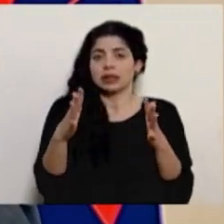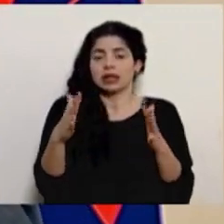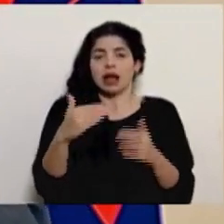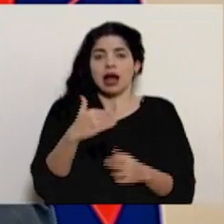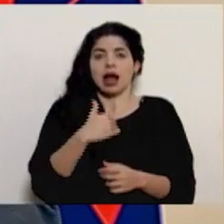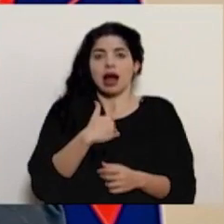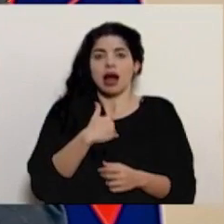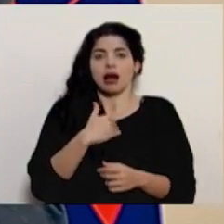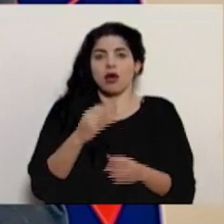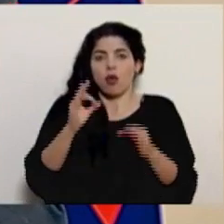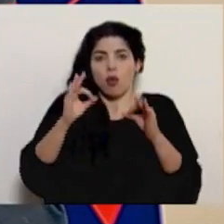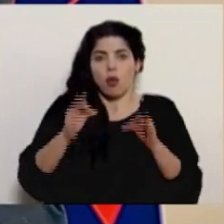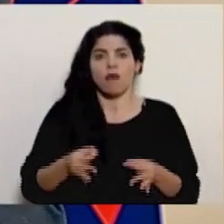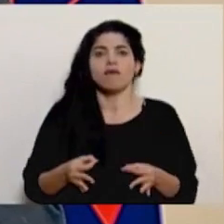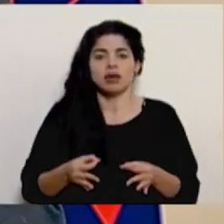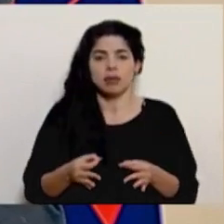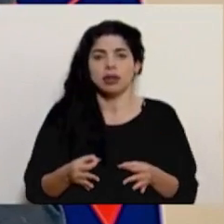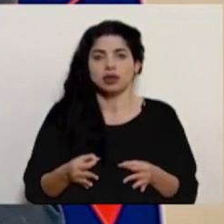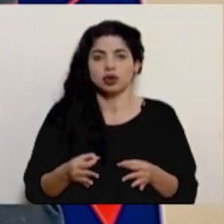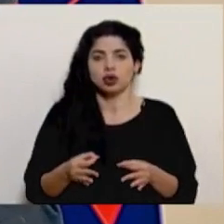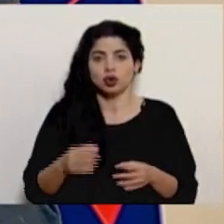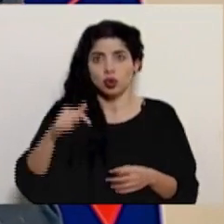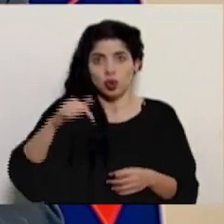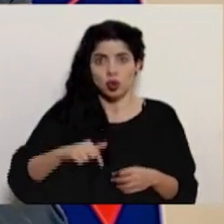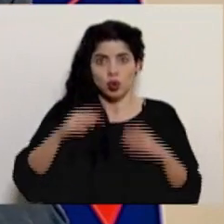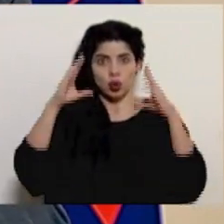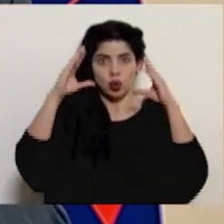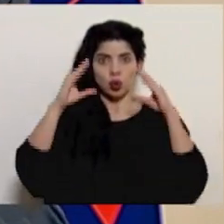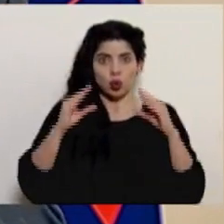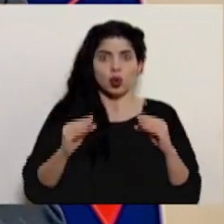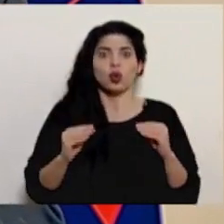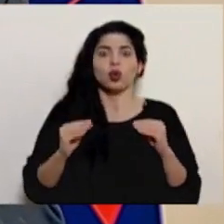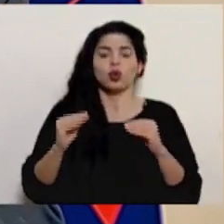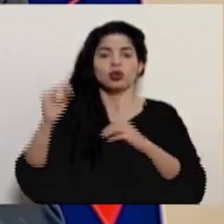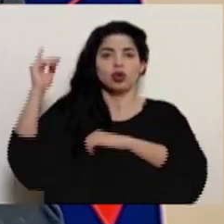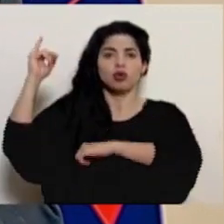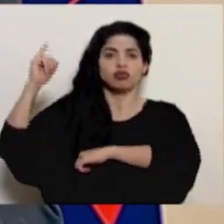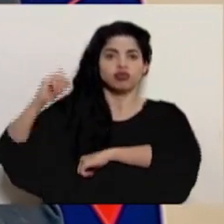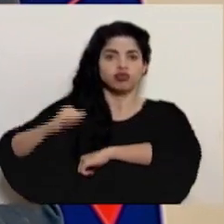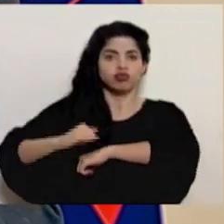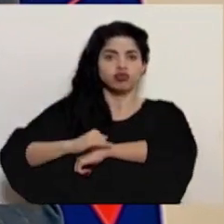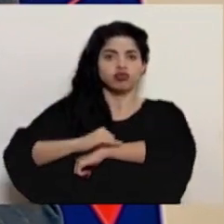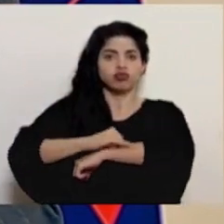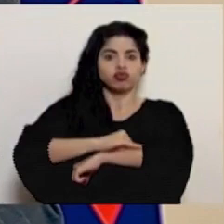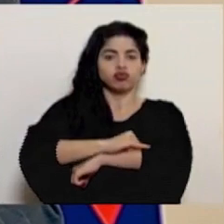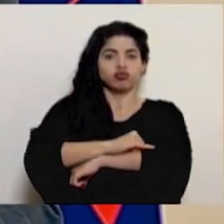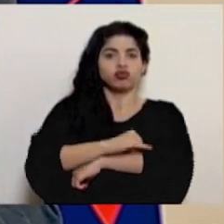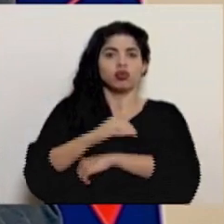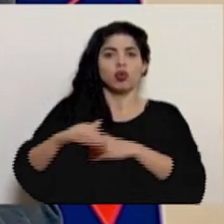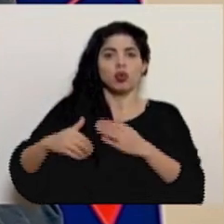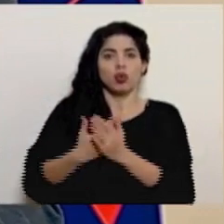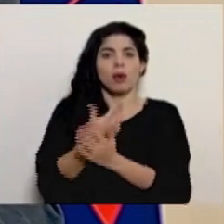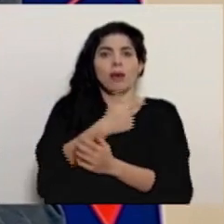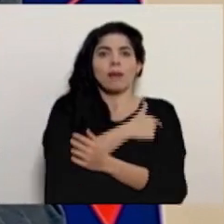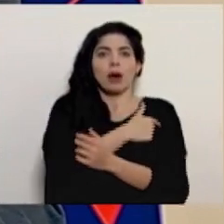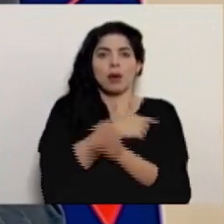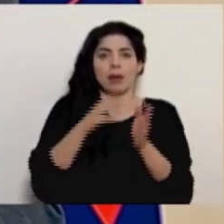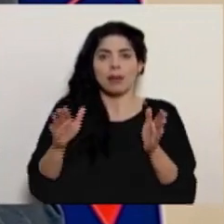tenemos confirmado para esta noche la llegada de un nuevo lote de